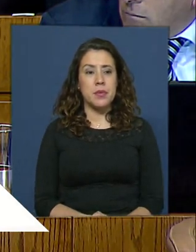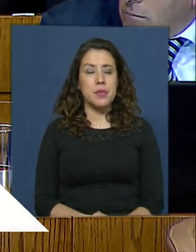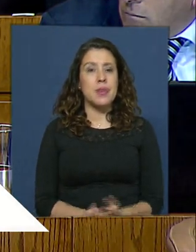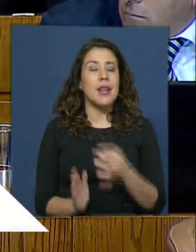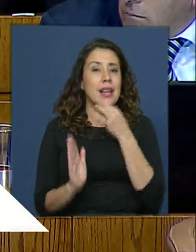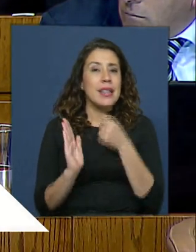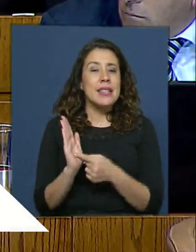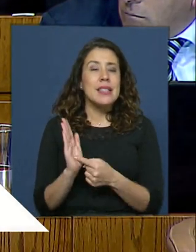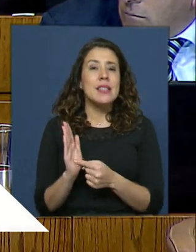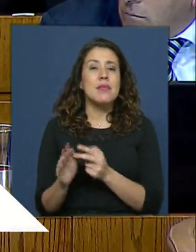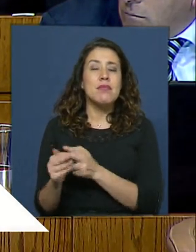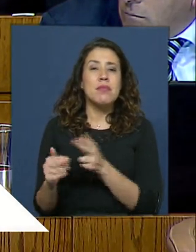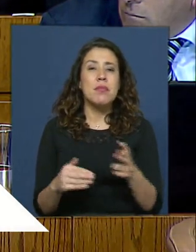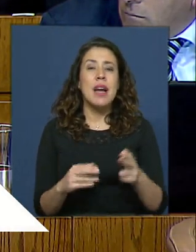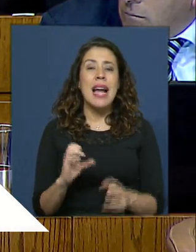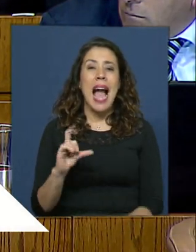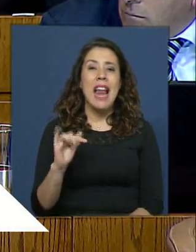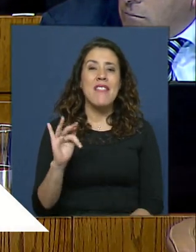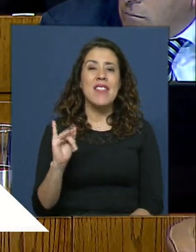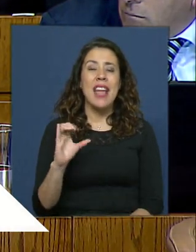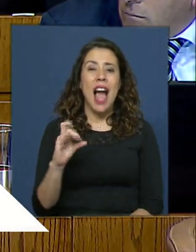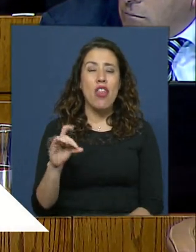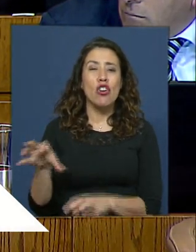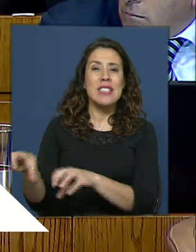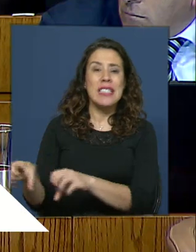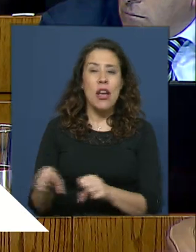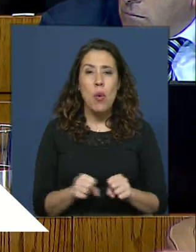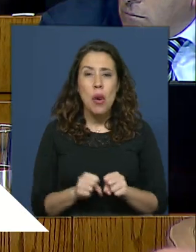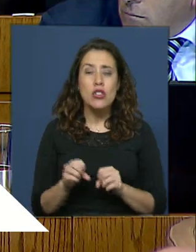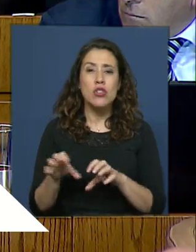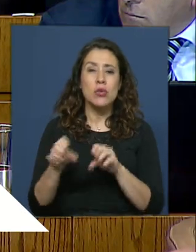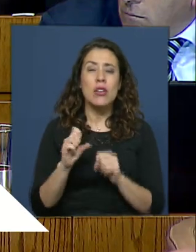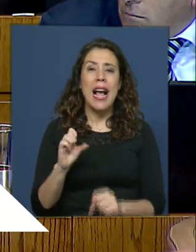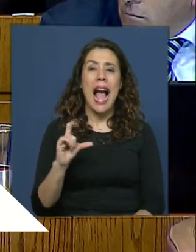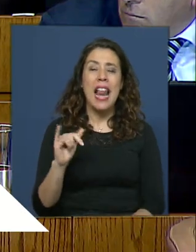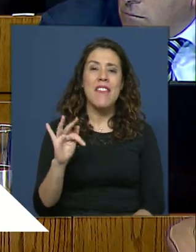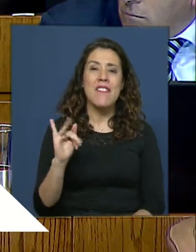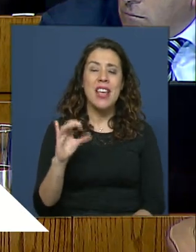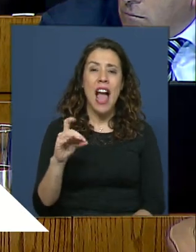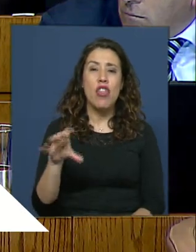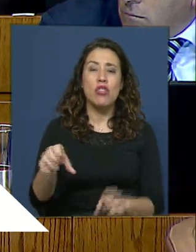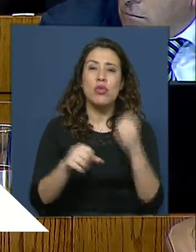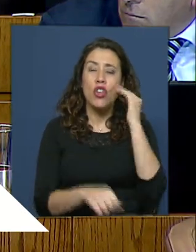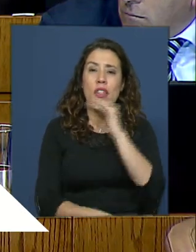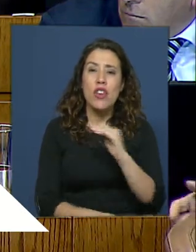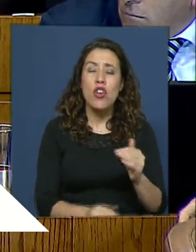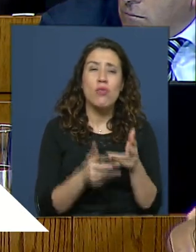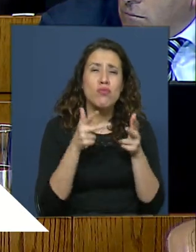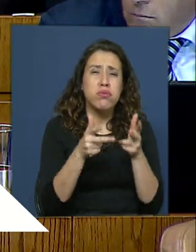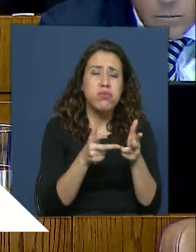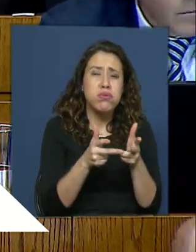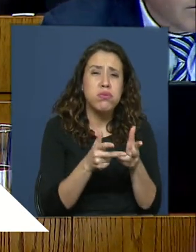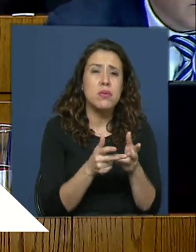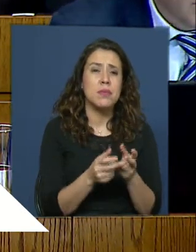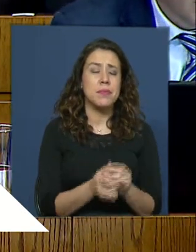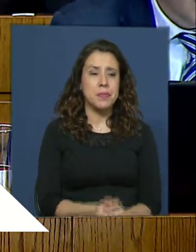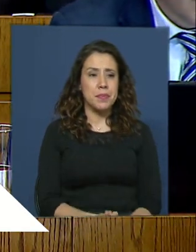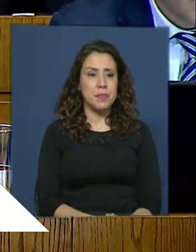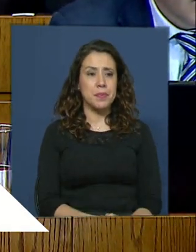Habla de homicidios calificados, secuestros, secuestro calificado, sustracción de menores, detención ilegal, tormentos, rigor innecesario y acción